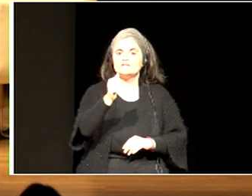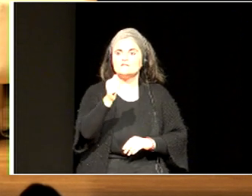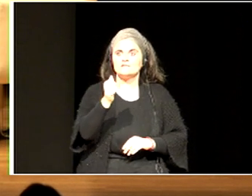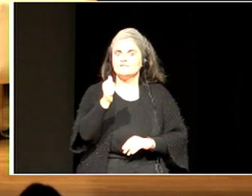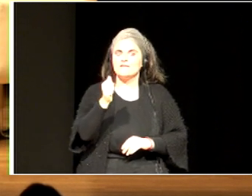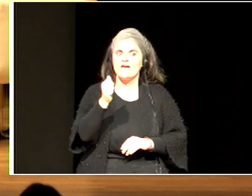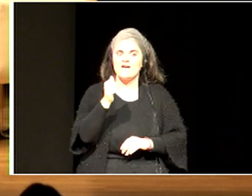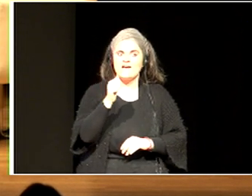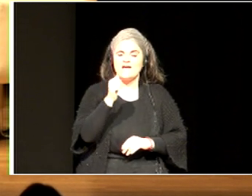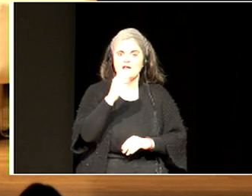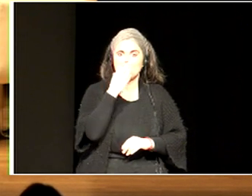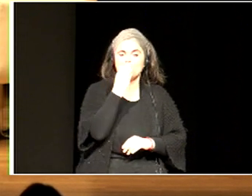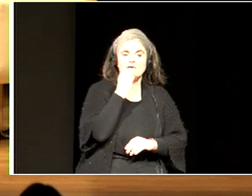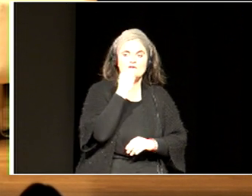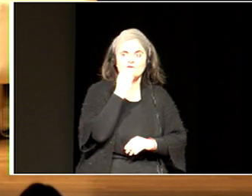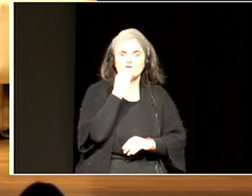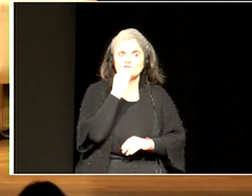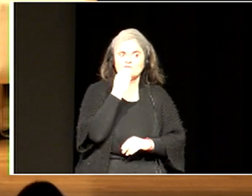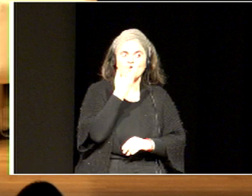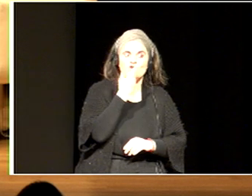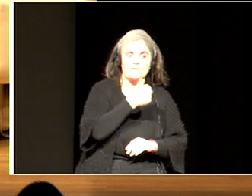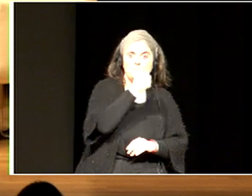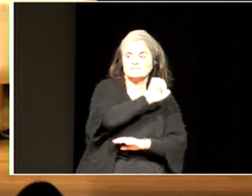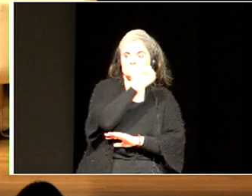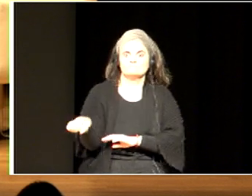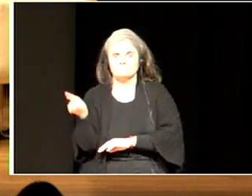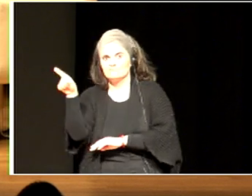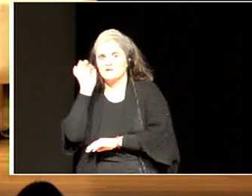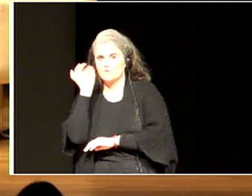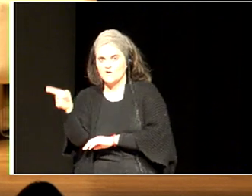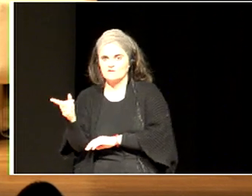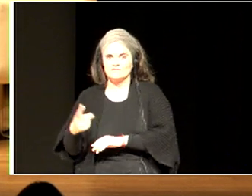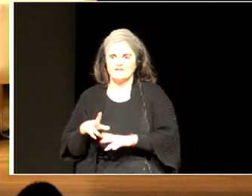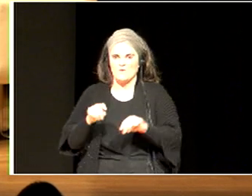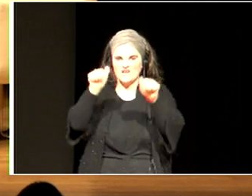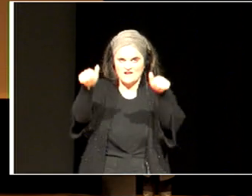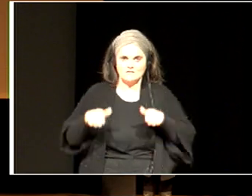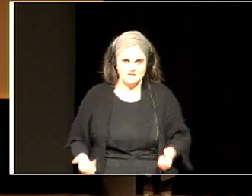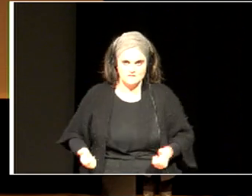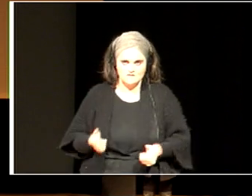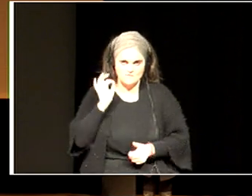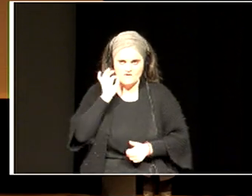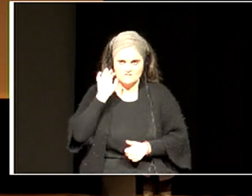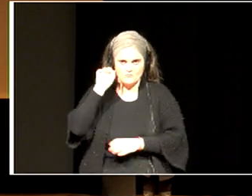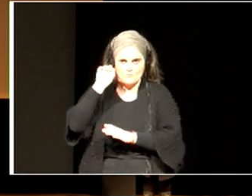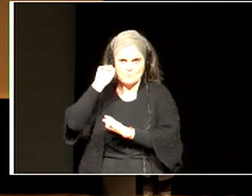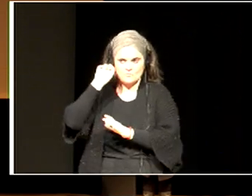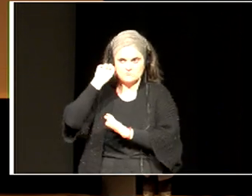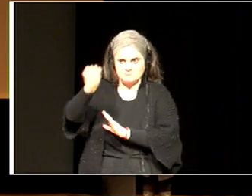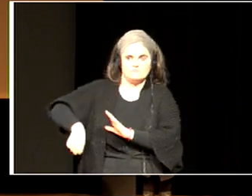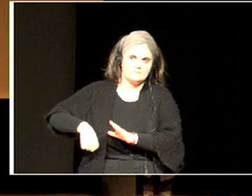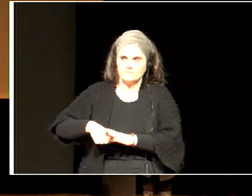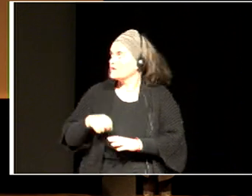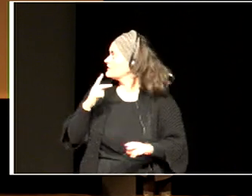con el cartel aparece el perro no las mujeres es triste ese mundo simbólico así que os hago este examen aquí tenemos la